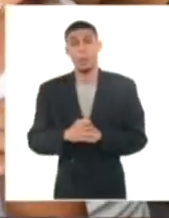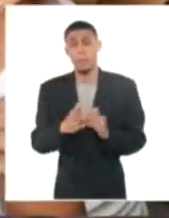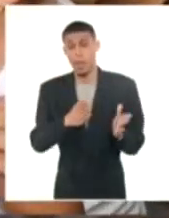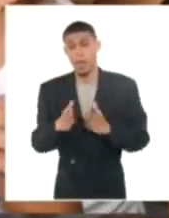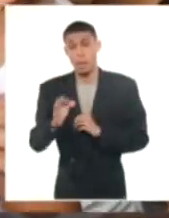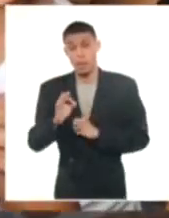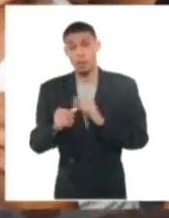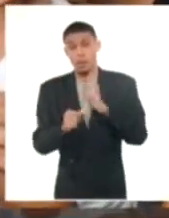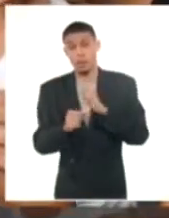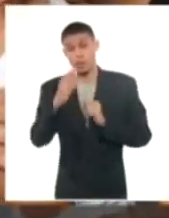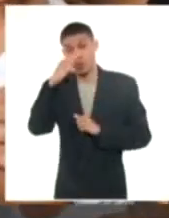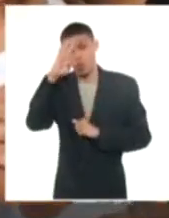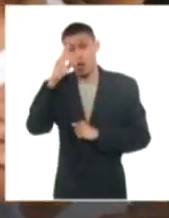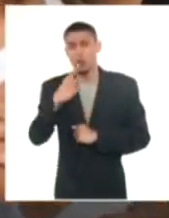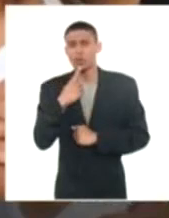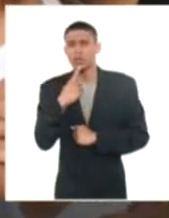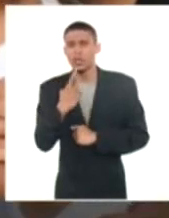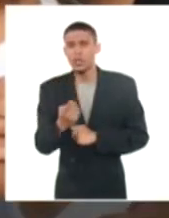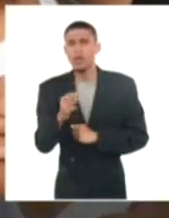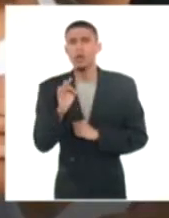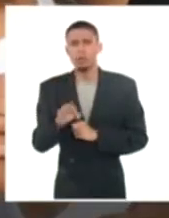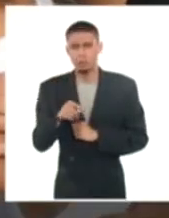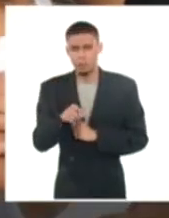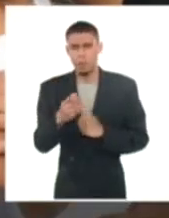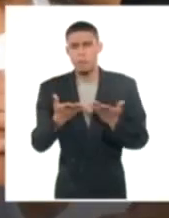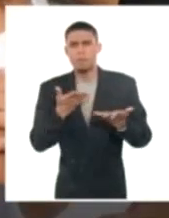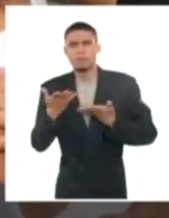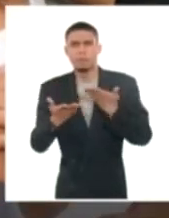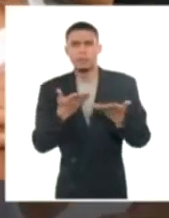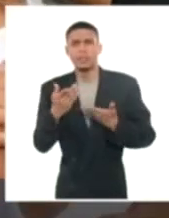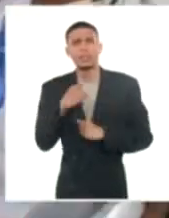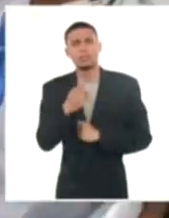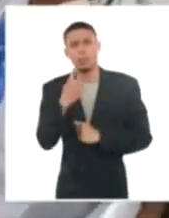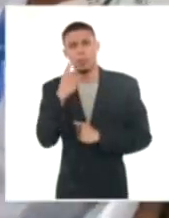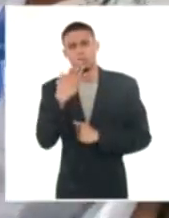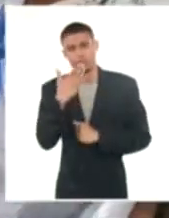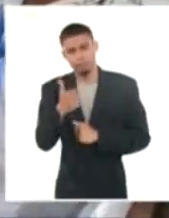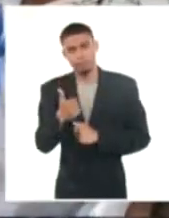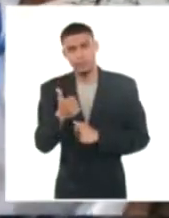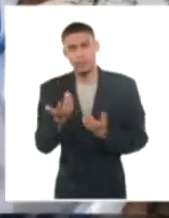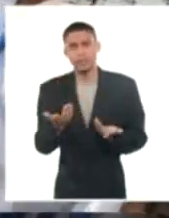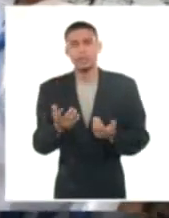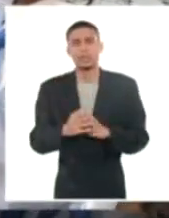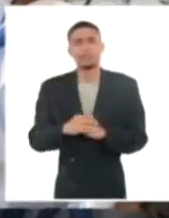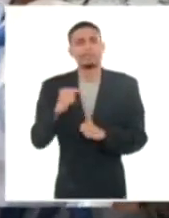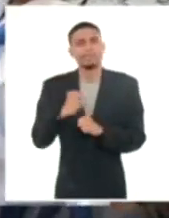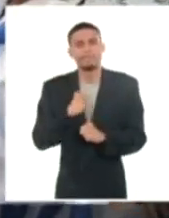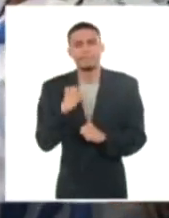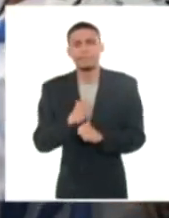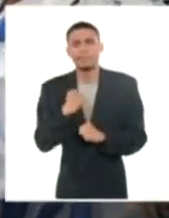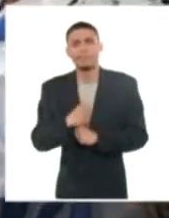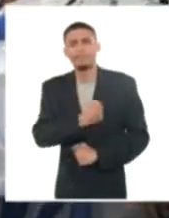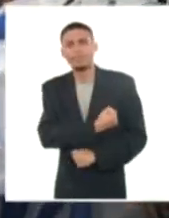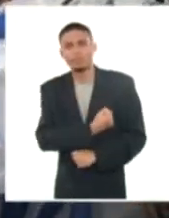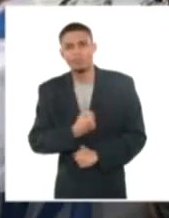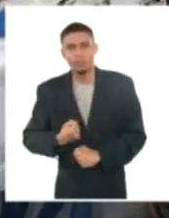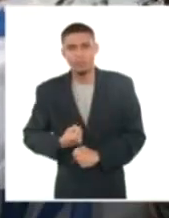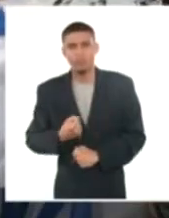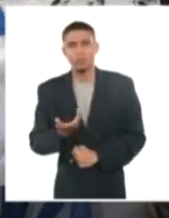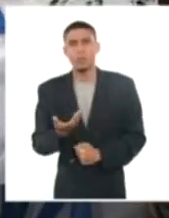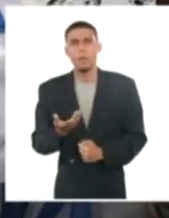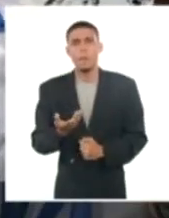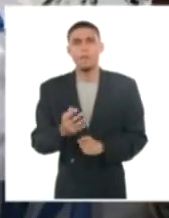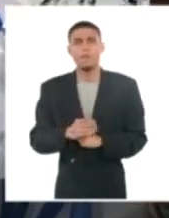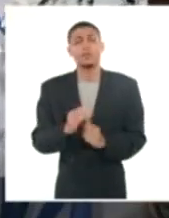Miguel Díaz-Canel reiteró que estos intercambios han devenido ejercicio intenso de democracia y aprendizaje y aseguró que